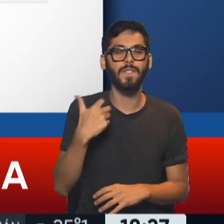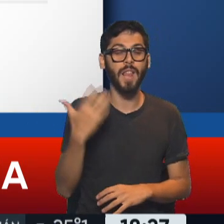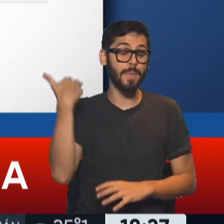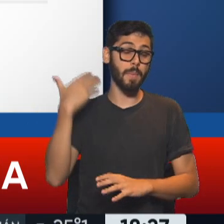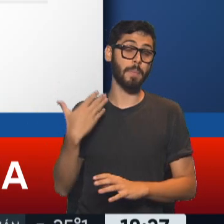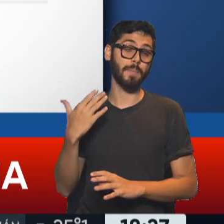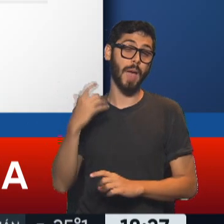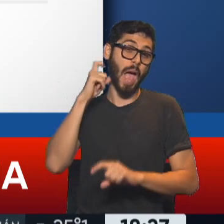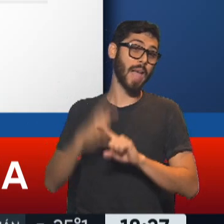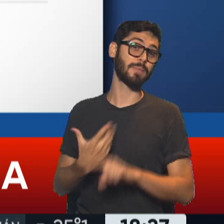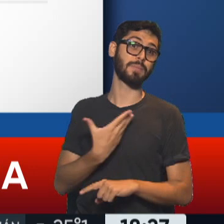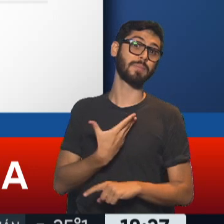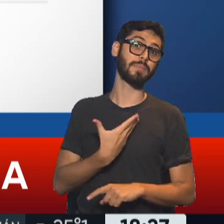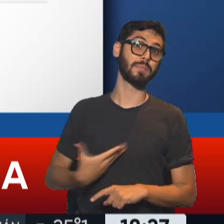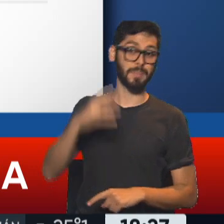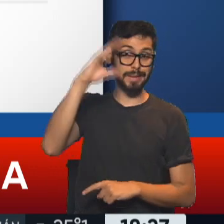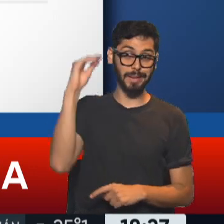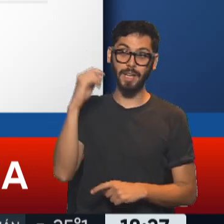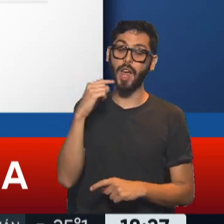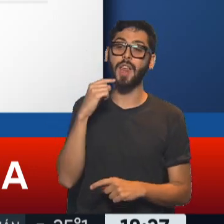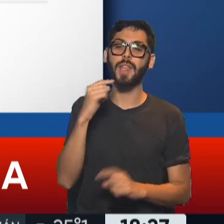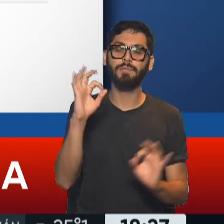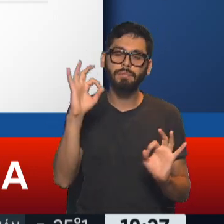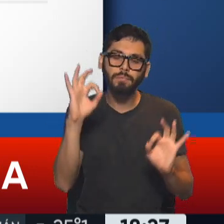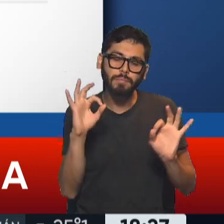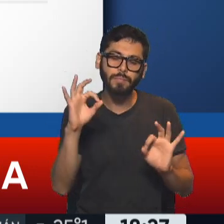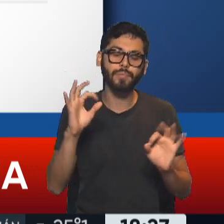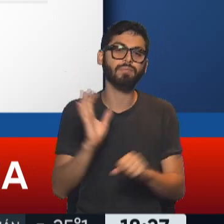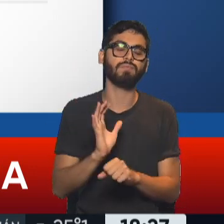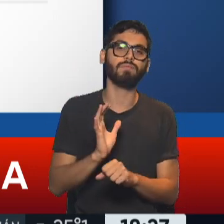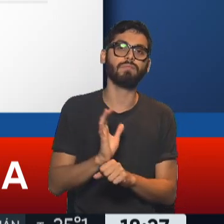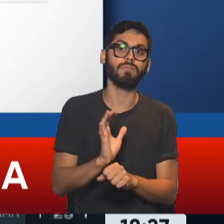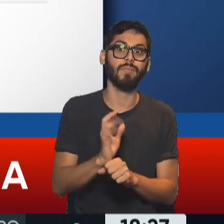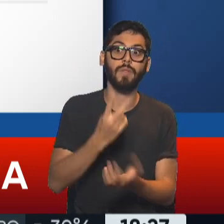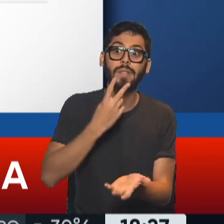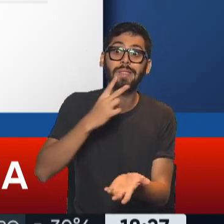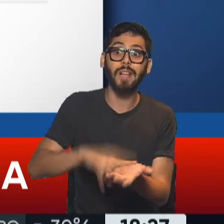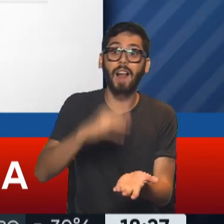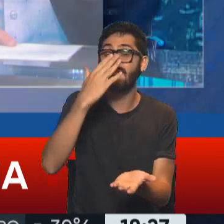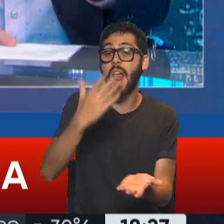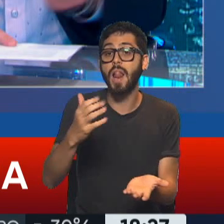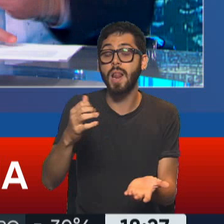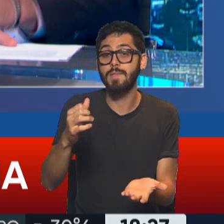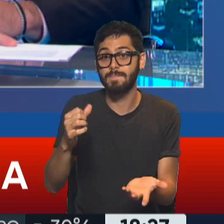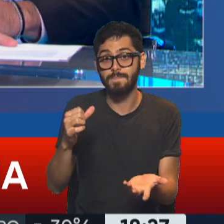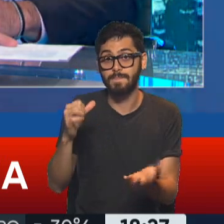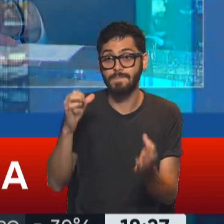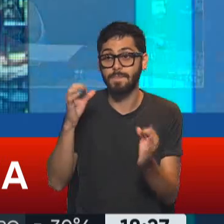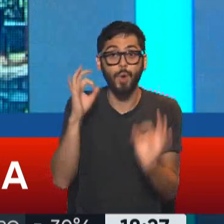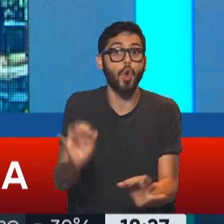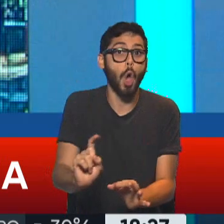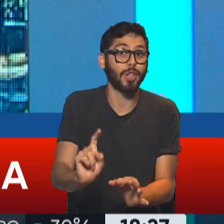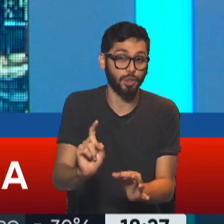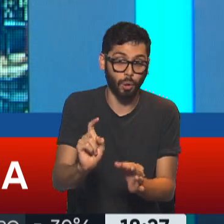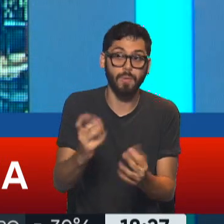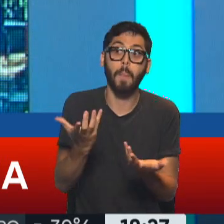su segundo gobierno? Una sintonía fina que en términos de tarifas nunca terminó de llegar, por eso es un